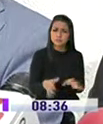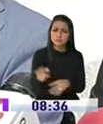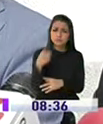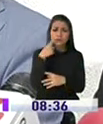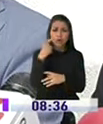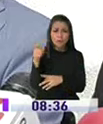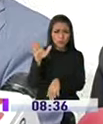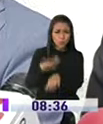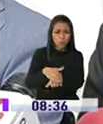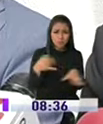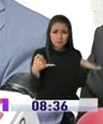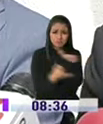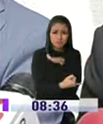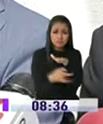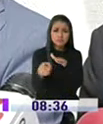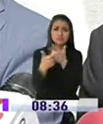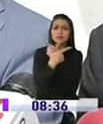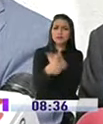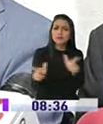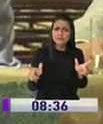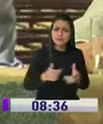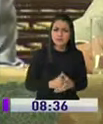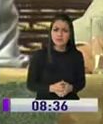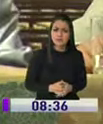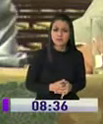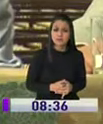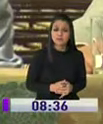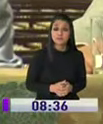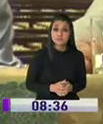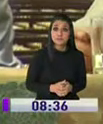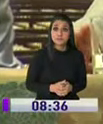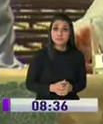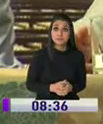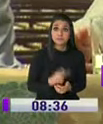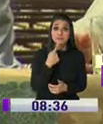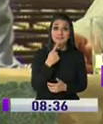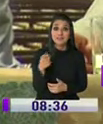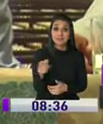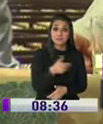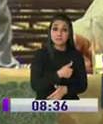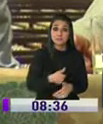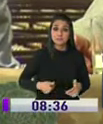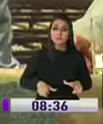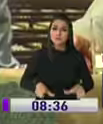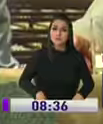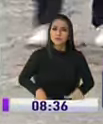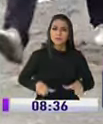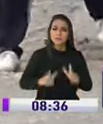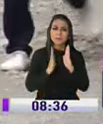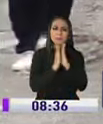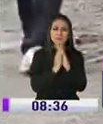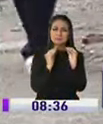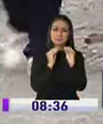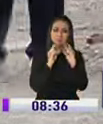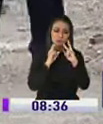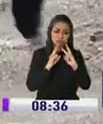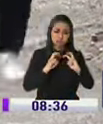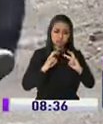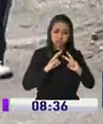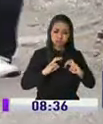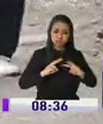libertad al violador. Exhortaron al presidente Lenín Moreno a que solicite una profunda investigación